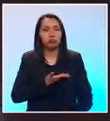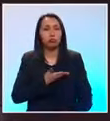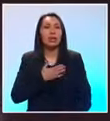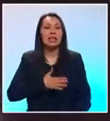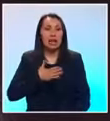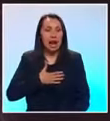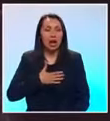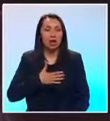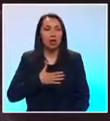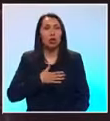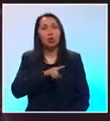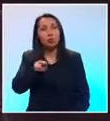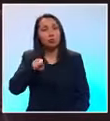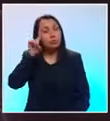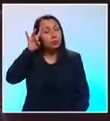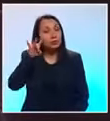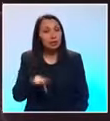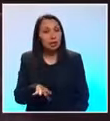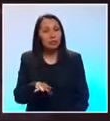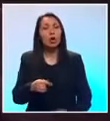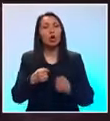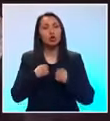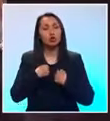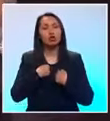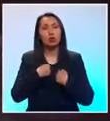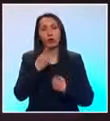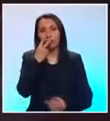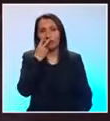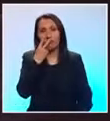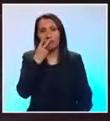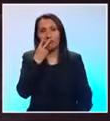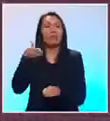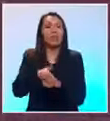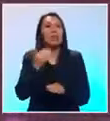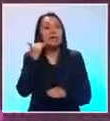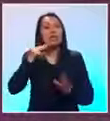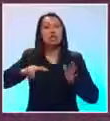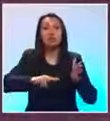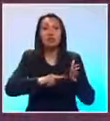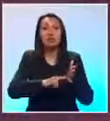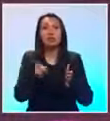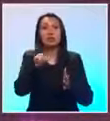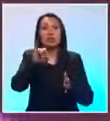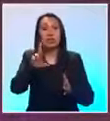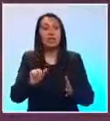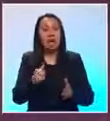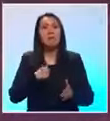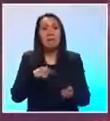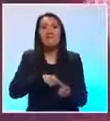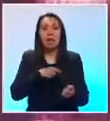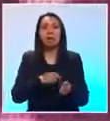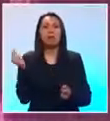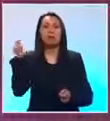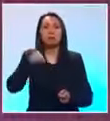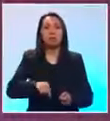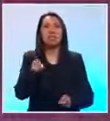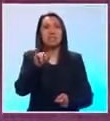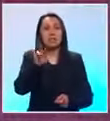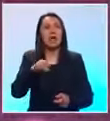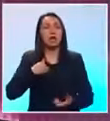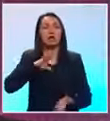Quiero que sepan de que yo veo Chile de Siria aquí. Mi familia llegó de Siria, aunque soy